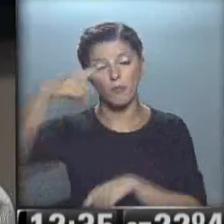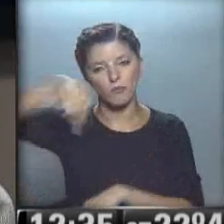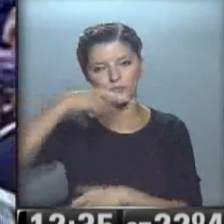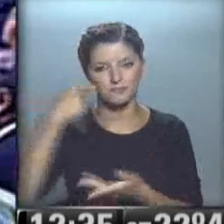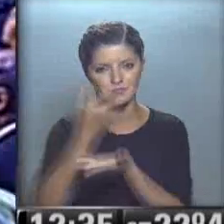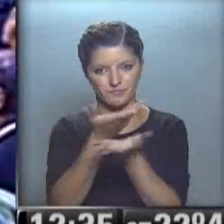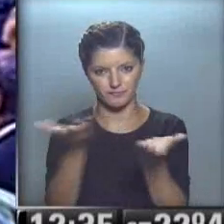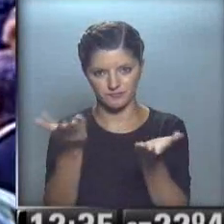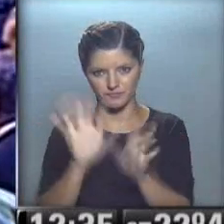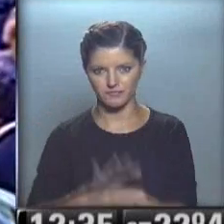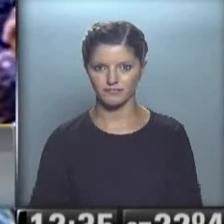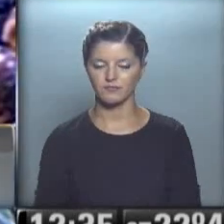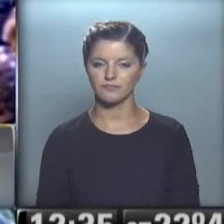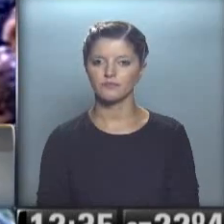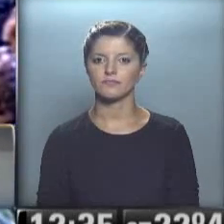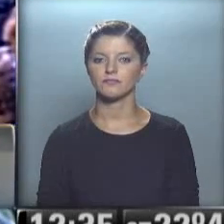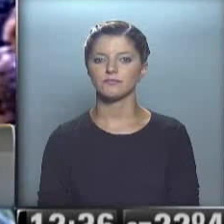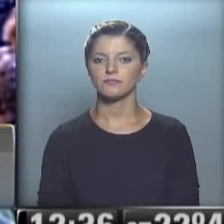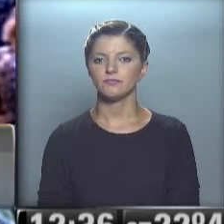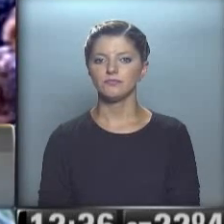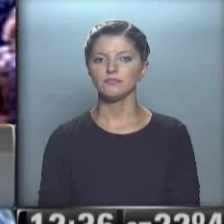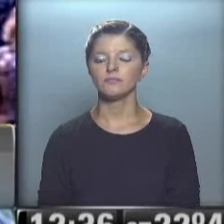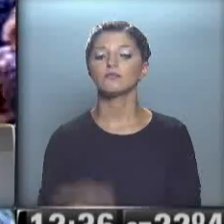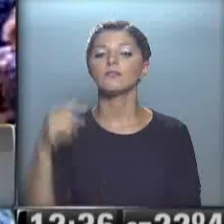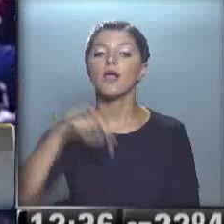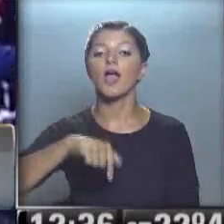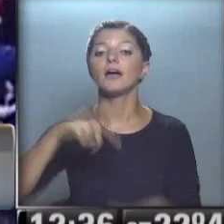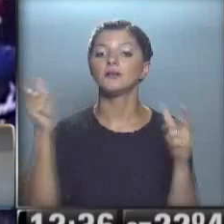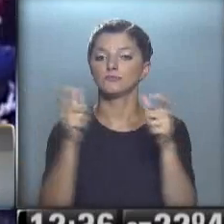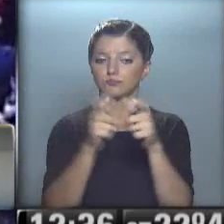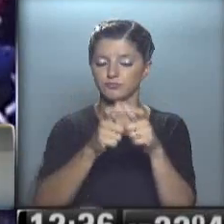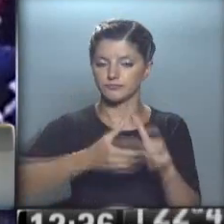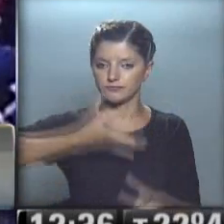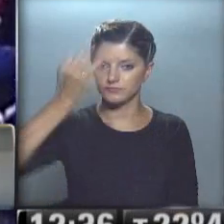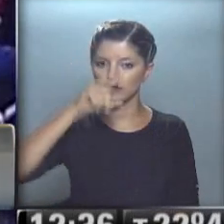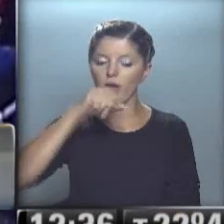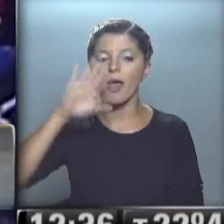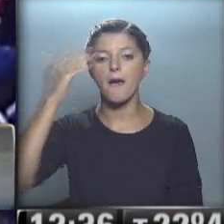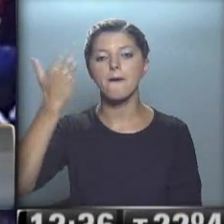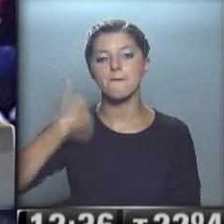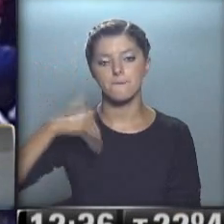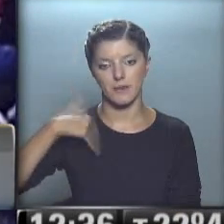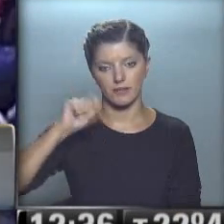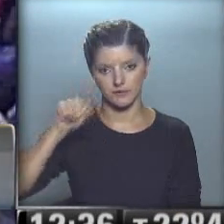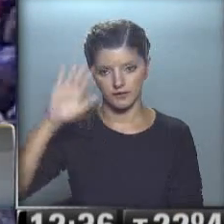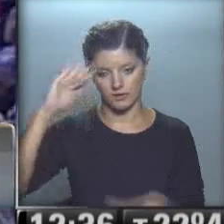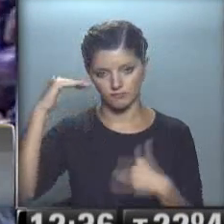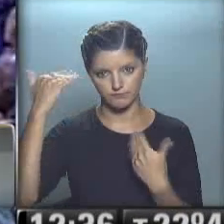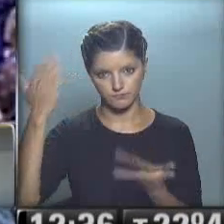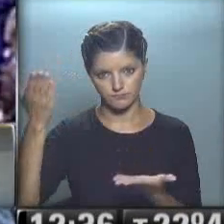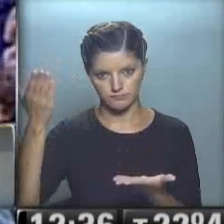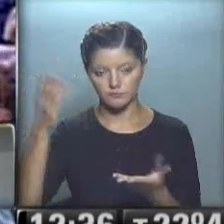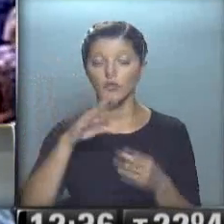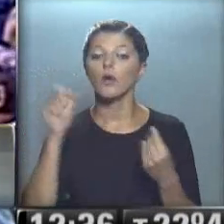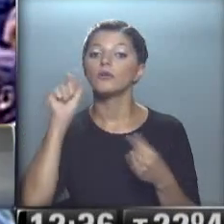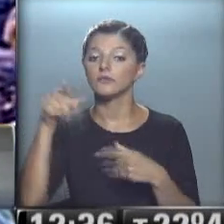ustedes reiteramos la más plena solidaridad con la República Argentina en